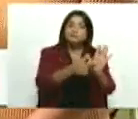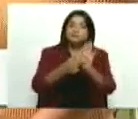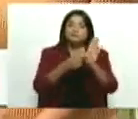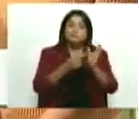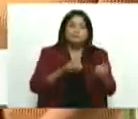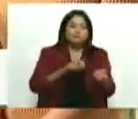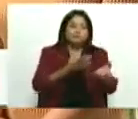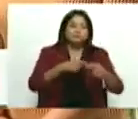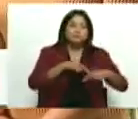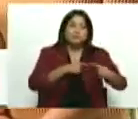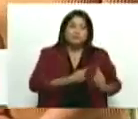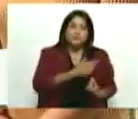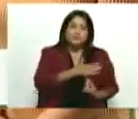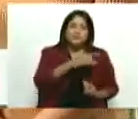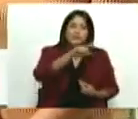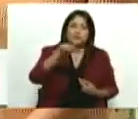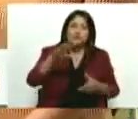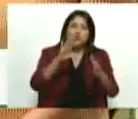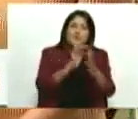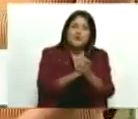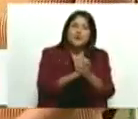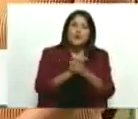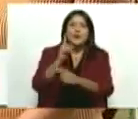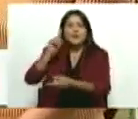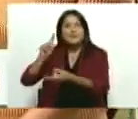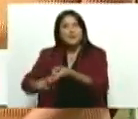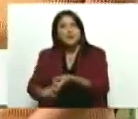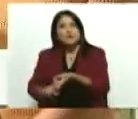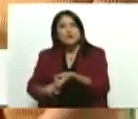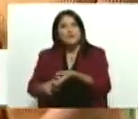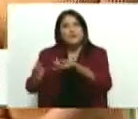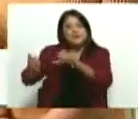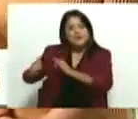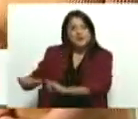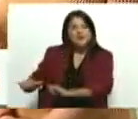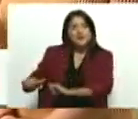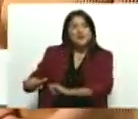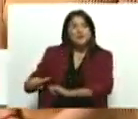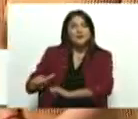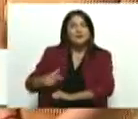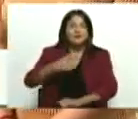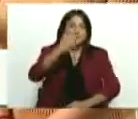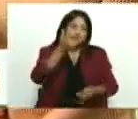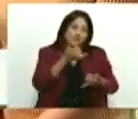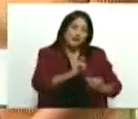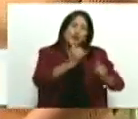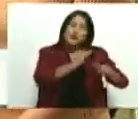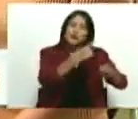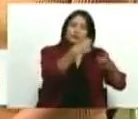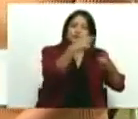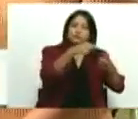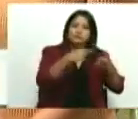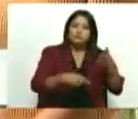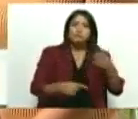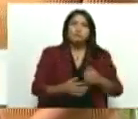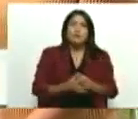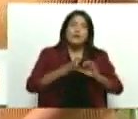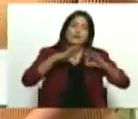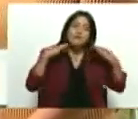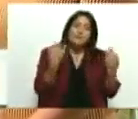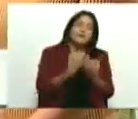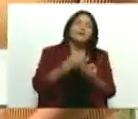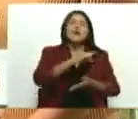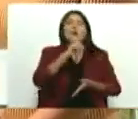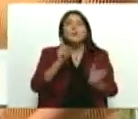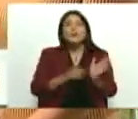de sus compañeros, de sus compañeras, de su esposa Delcy, de su hija Delcy Eloína, de su hijo Alberto, de su hijo Aníbal, de todos sus familiares